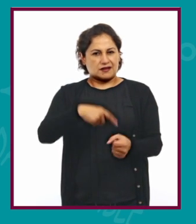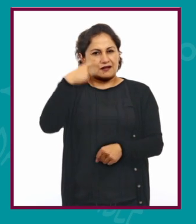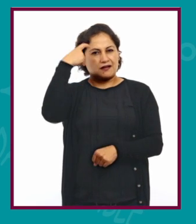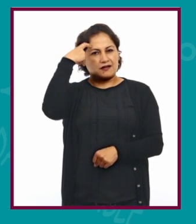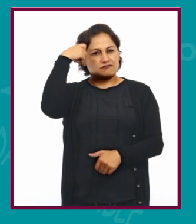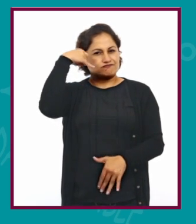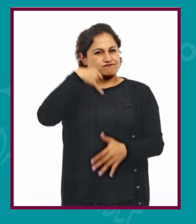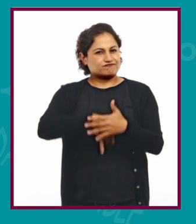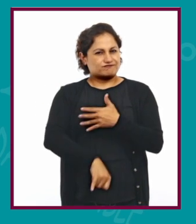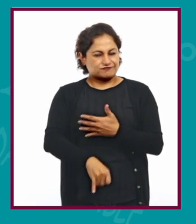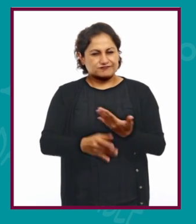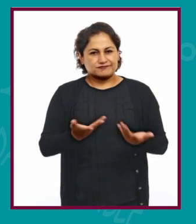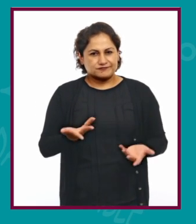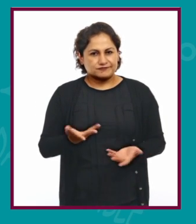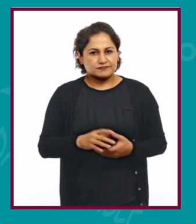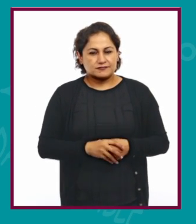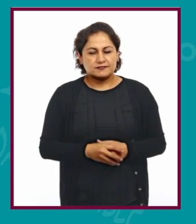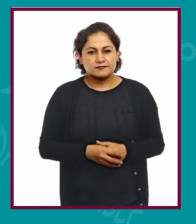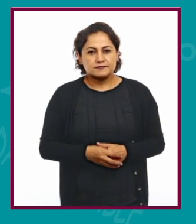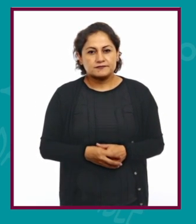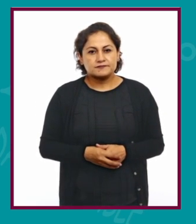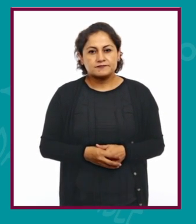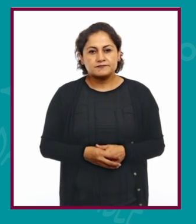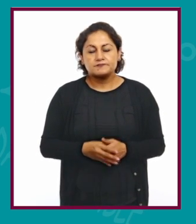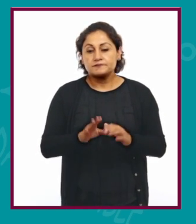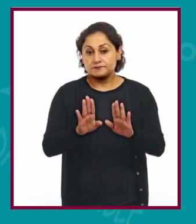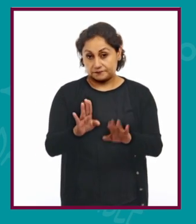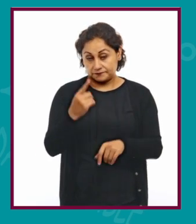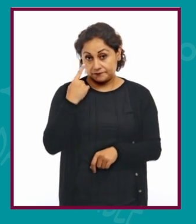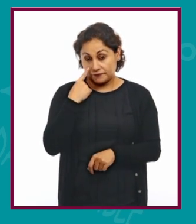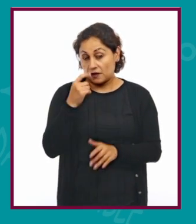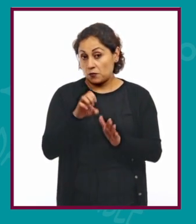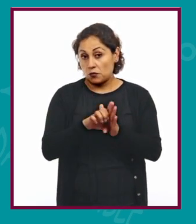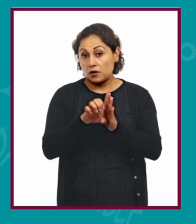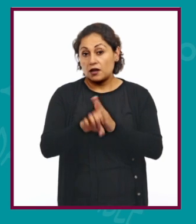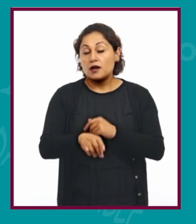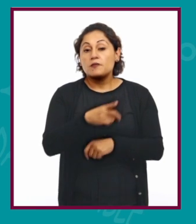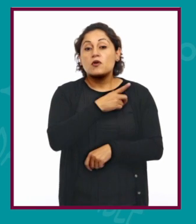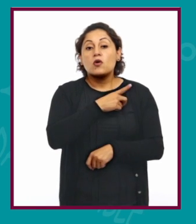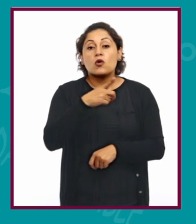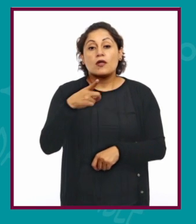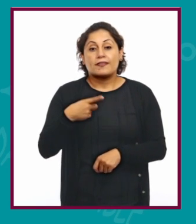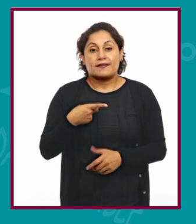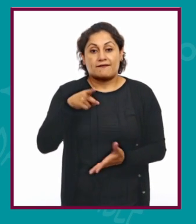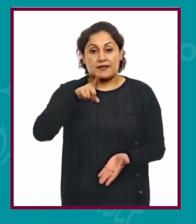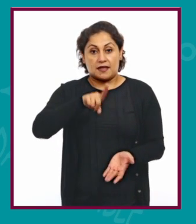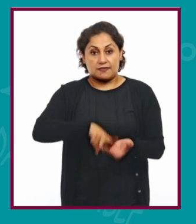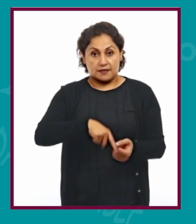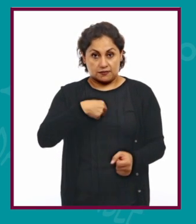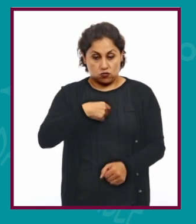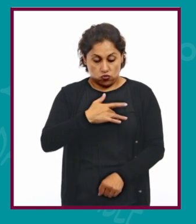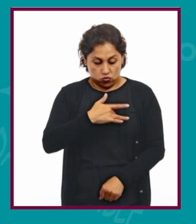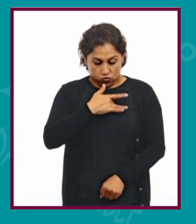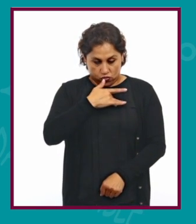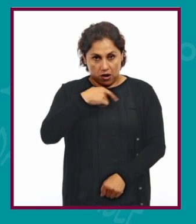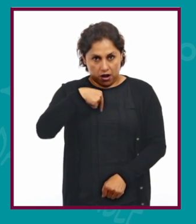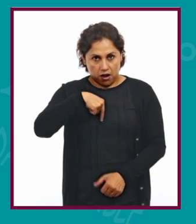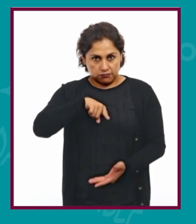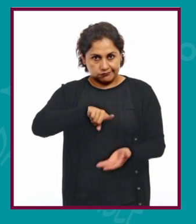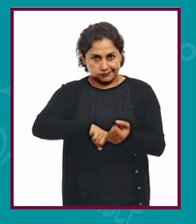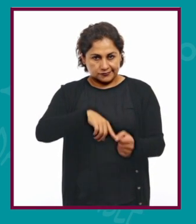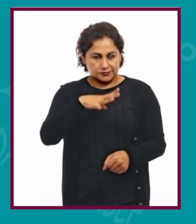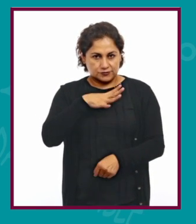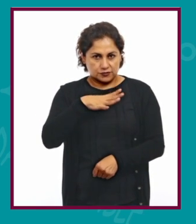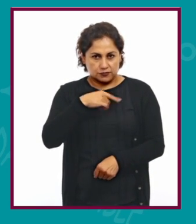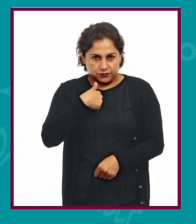impulso que viene desde algo muy profundo dentro de ti. Aquí la clave está en cómo esos impulsos que sabemos que están ahí, esta